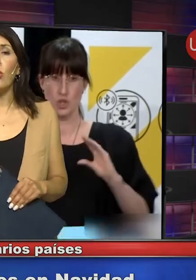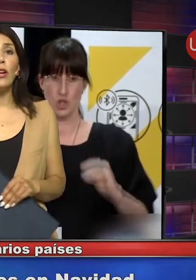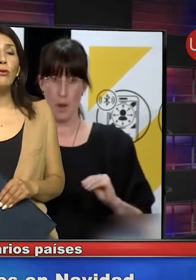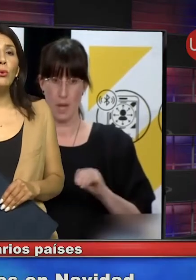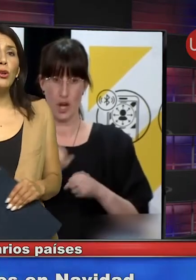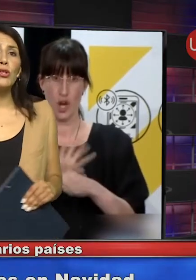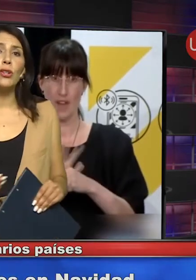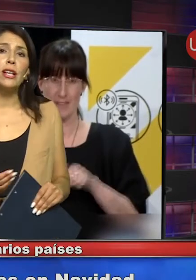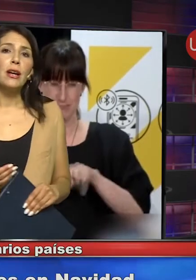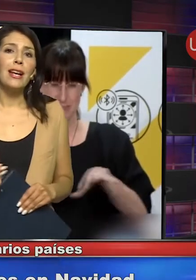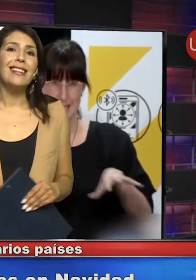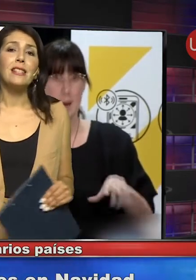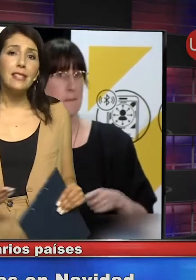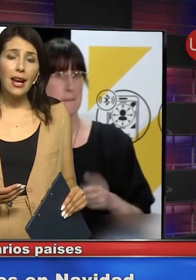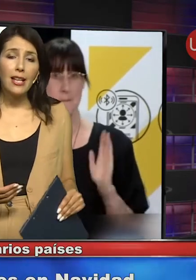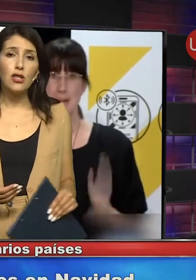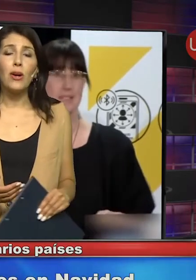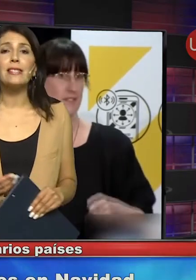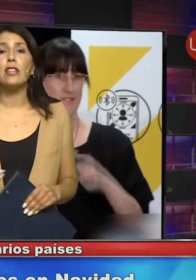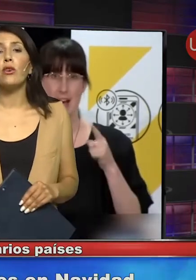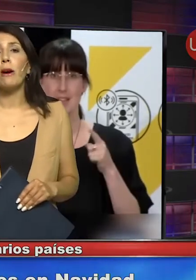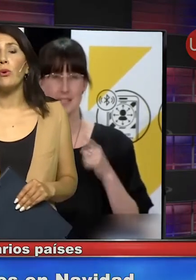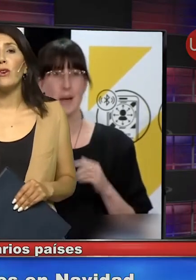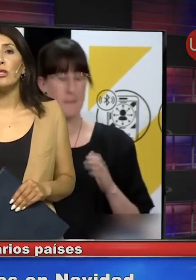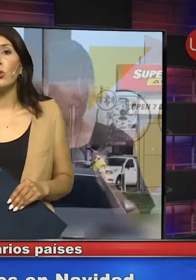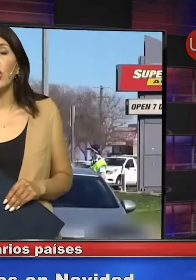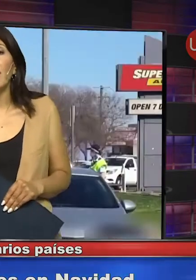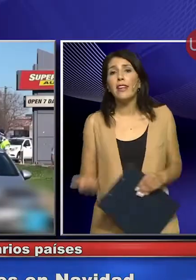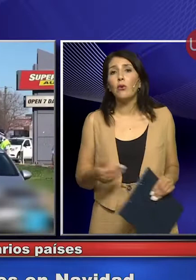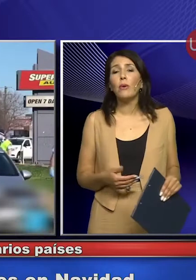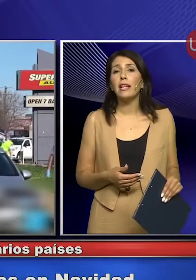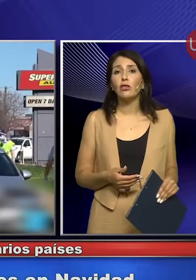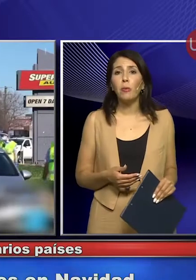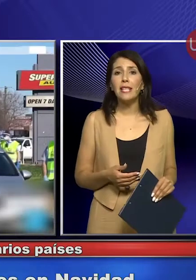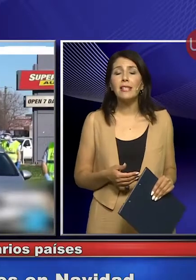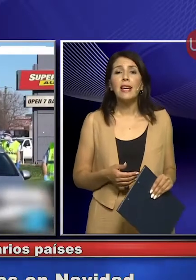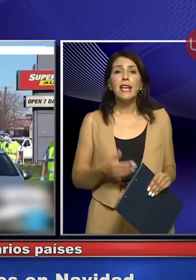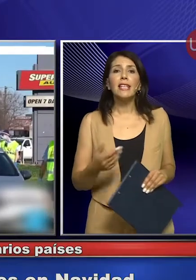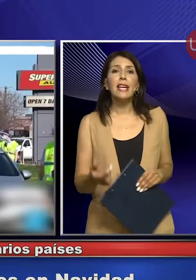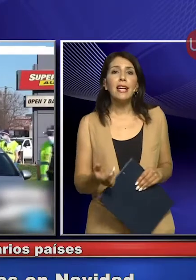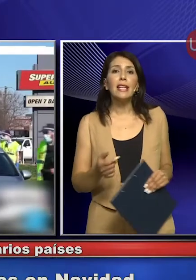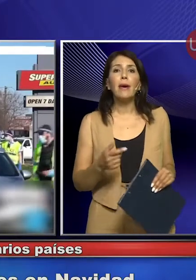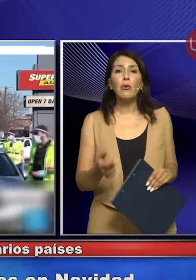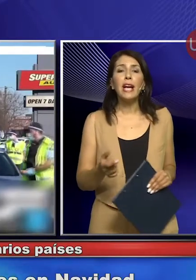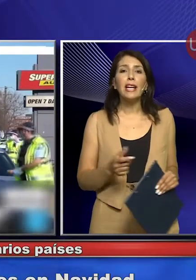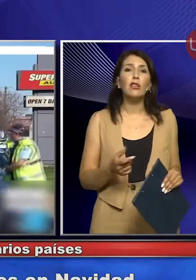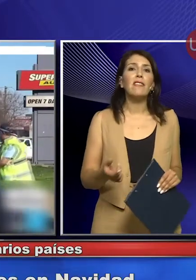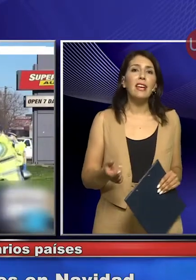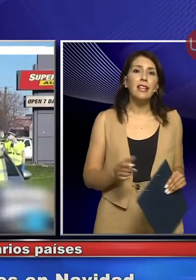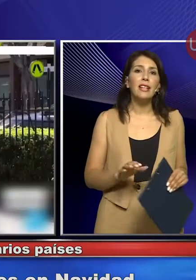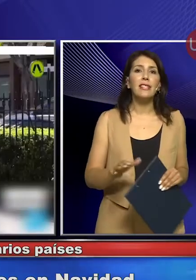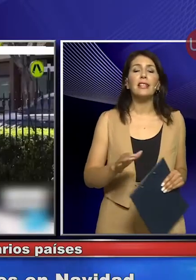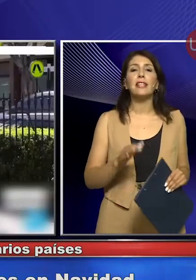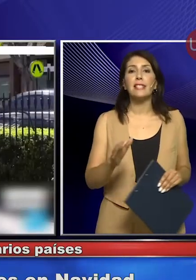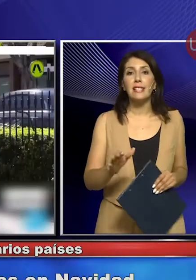los jugadores de fútbol no son esenciales no han sido vacunados en su totalidad de alguno vienen de otros países y tienen estas vacunas que